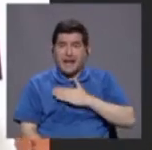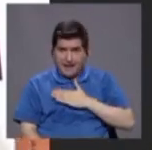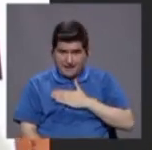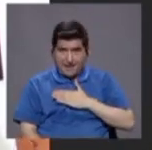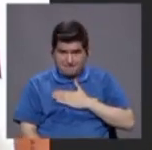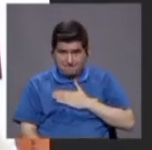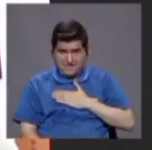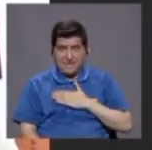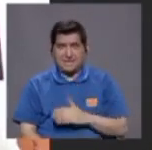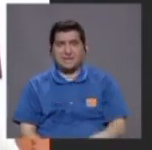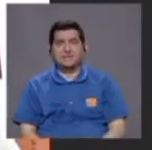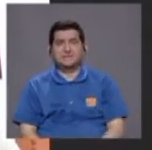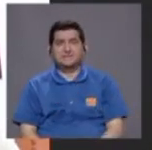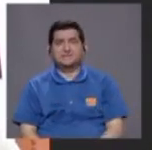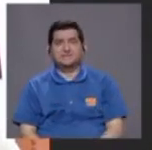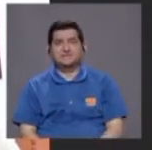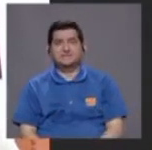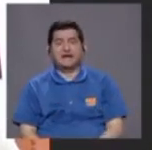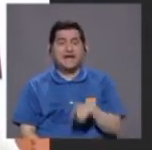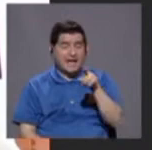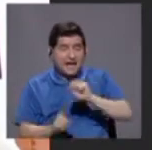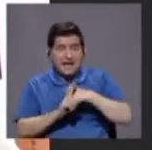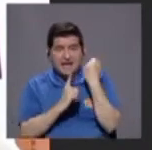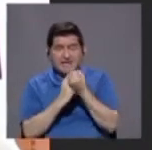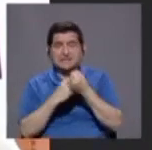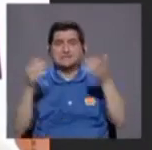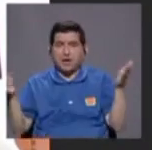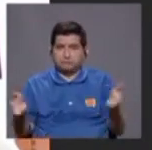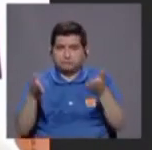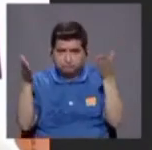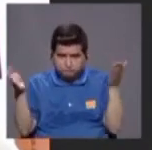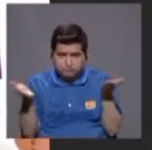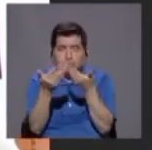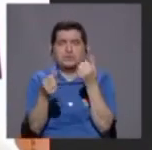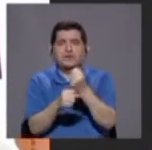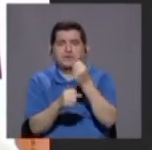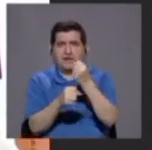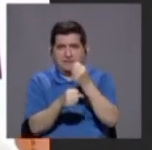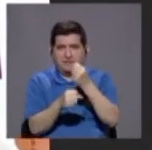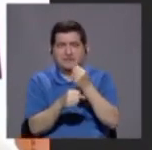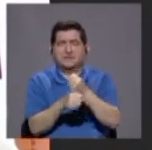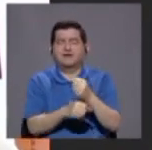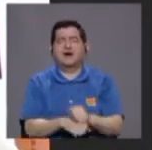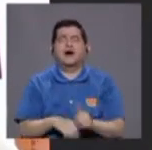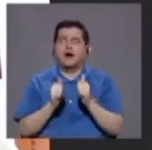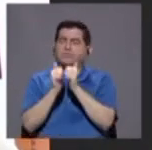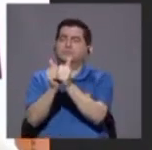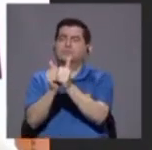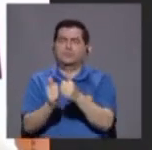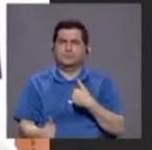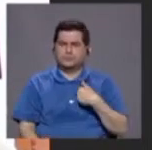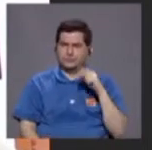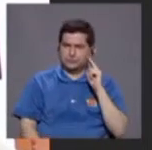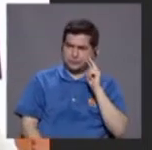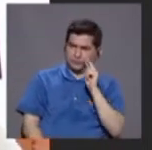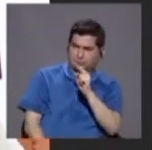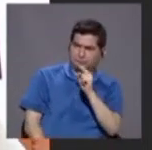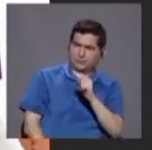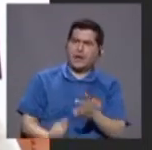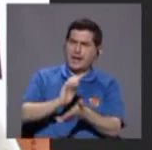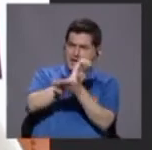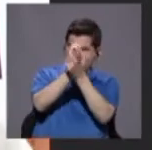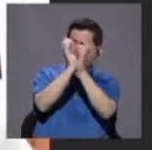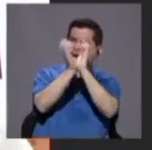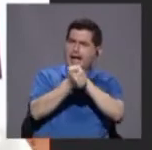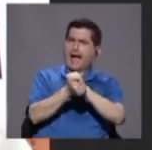mí era lo que me motivaba a trabajar con él, porque veía una intención de un